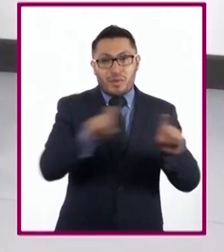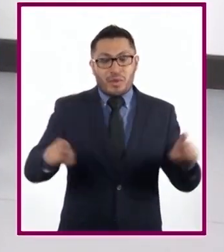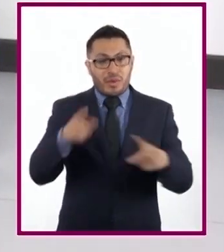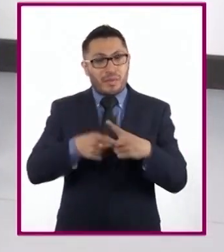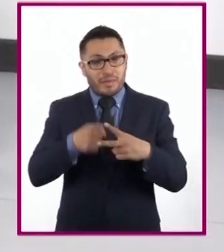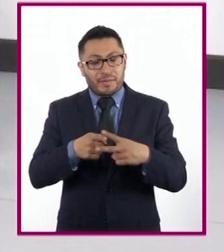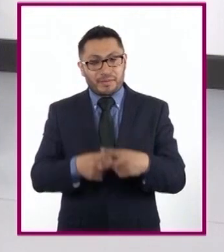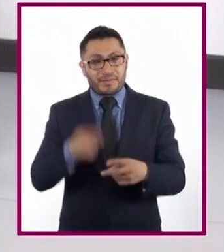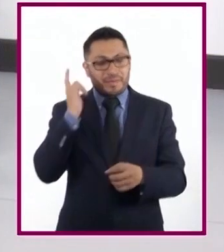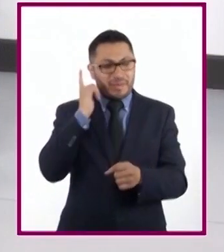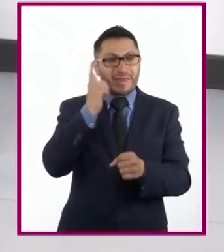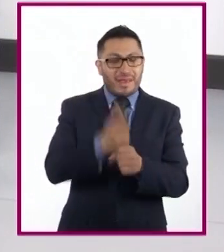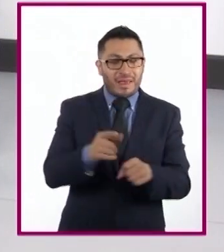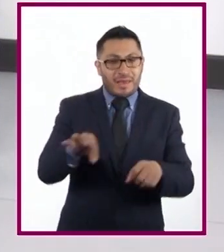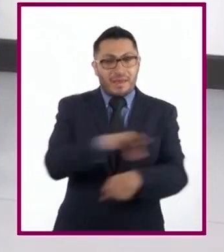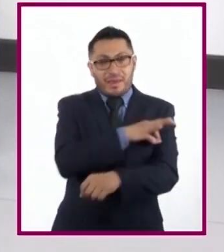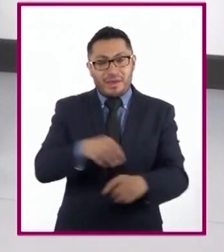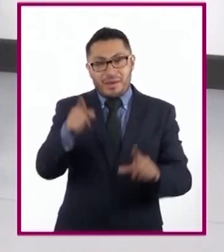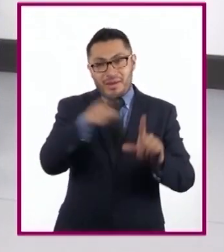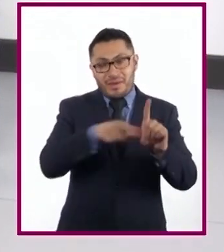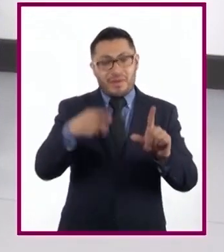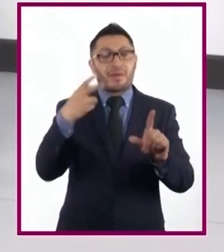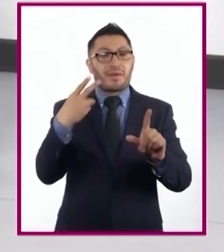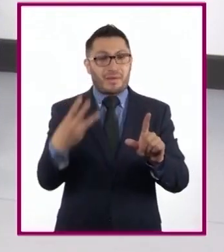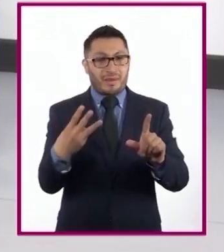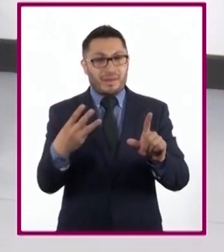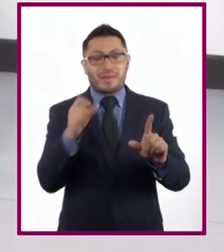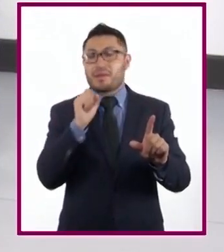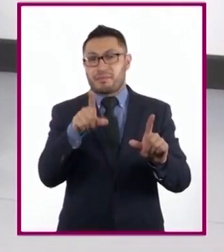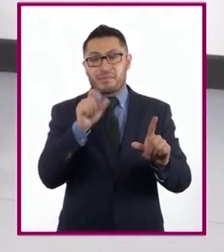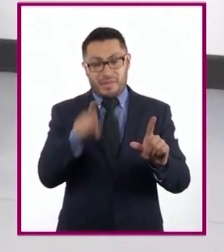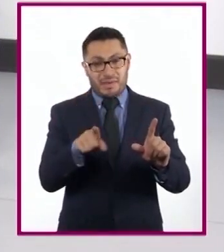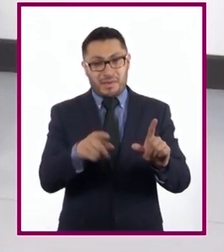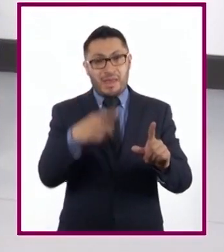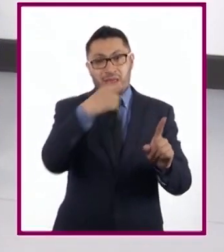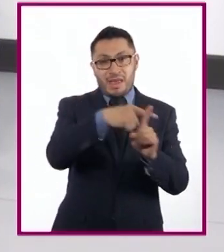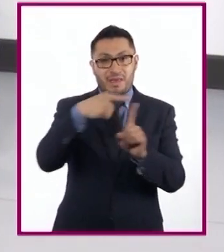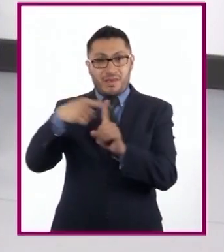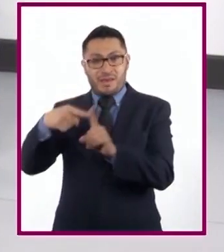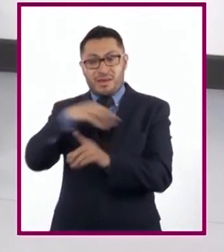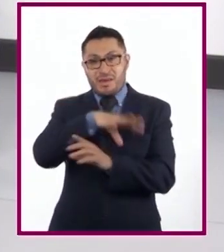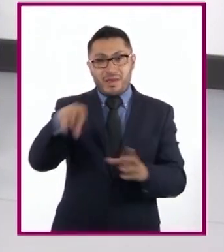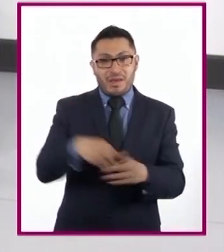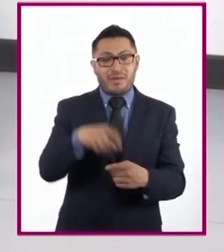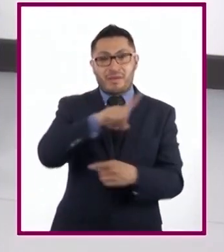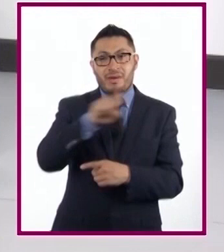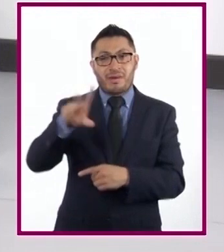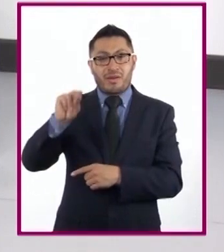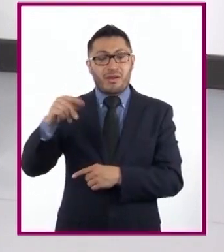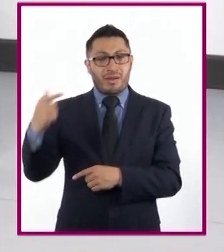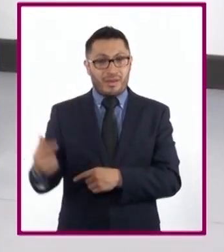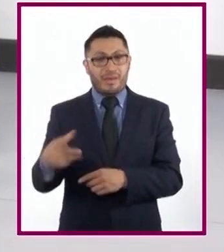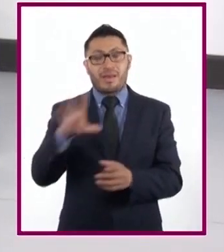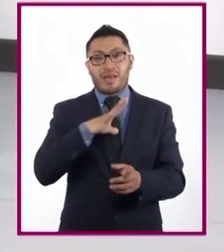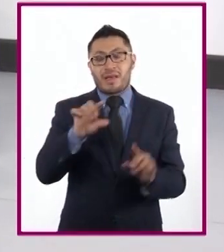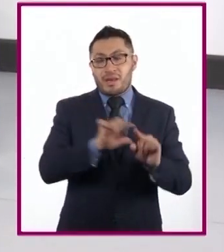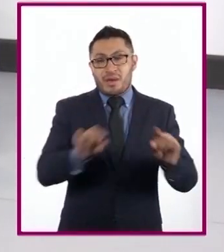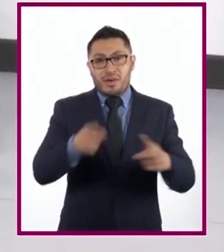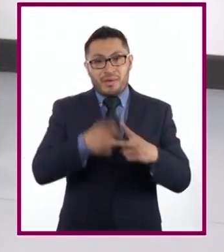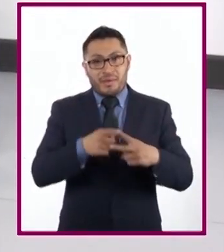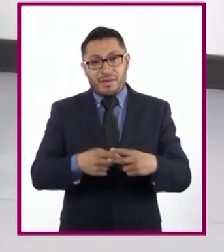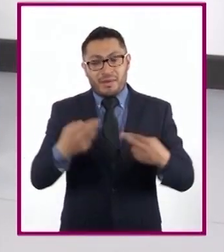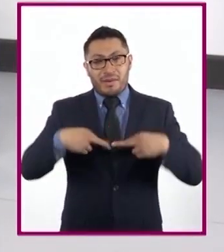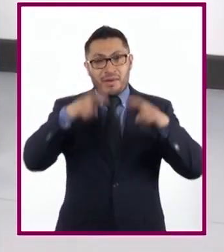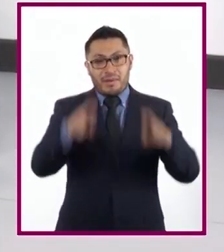ya sabemos que la medida de los tres ángulos es la misma y la suma de ellos es igual a 180 grados, planteamos la ecuación que representa